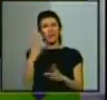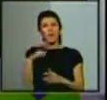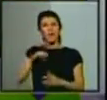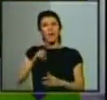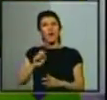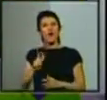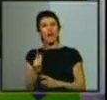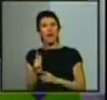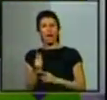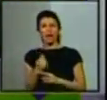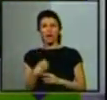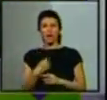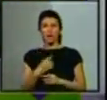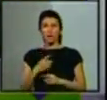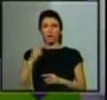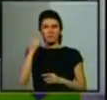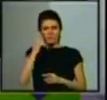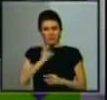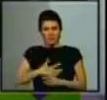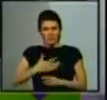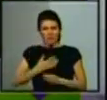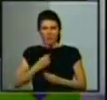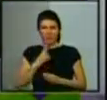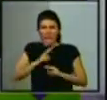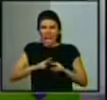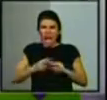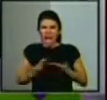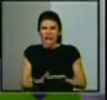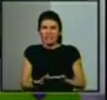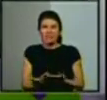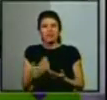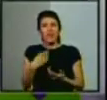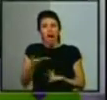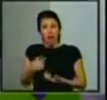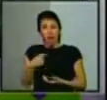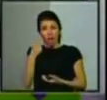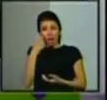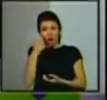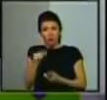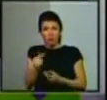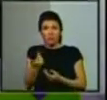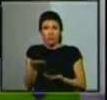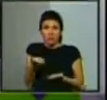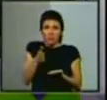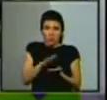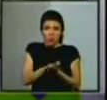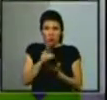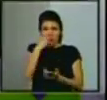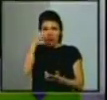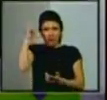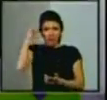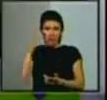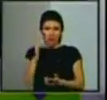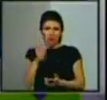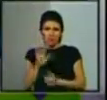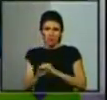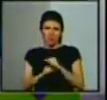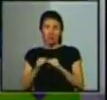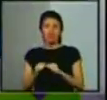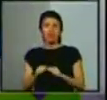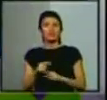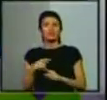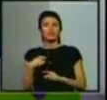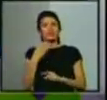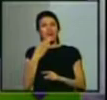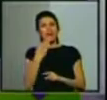tanto en estos últimos minutos. Ya conocía la noticia del fallecimiento de Nelson Mandela a los 95 años. Y en las palabras también